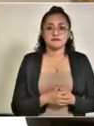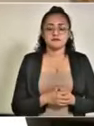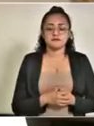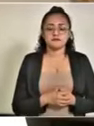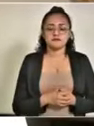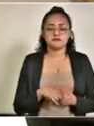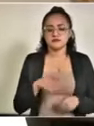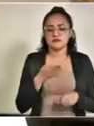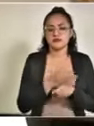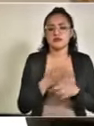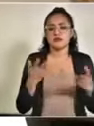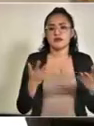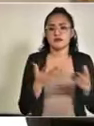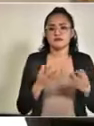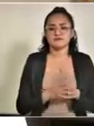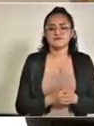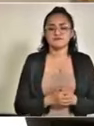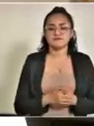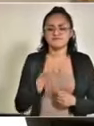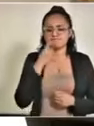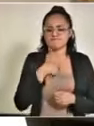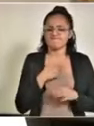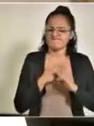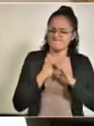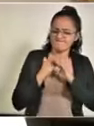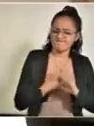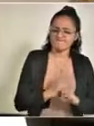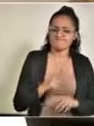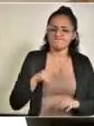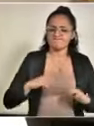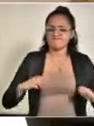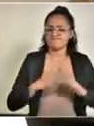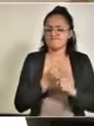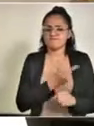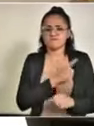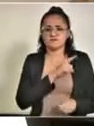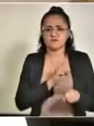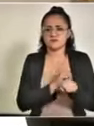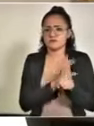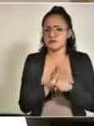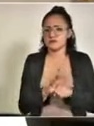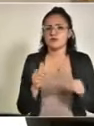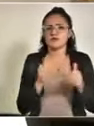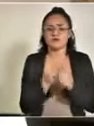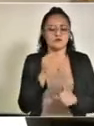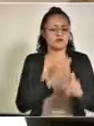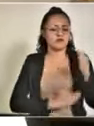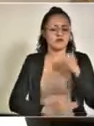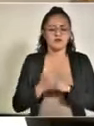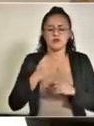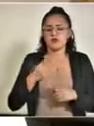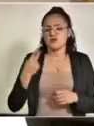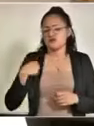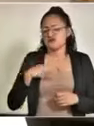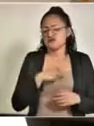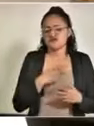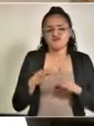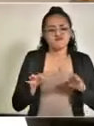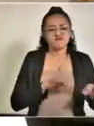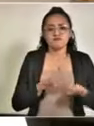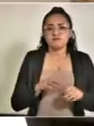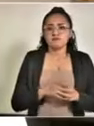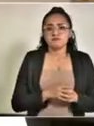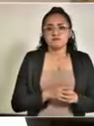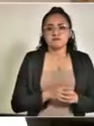Y es lo que tenemos que hacer. Vamos a combatir la pandemia con todos nuestros instrumentos.